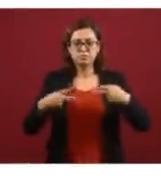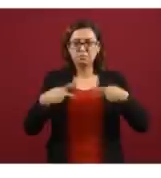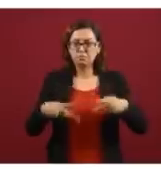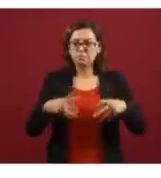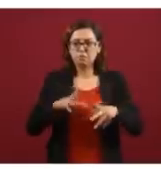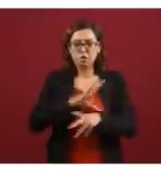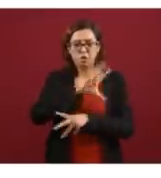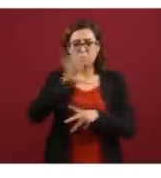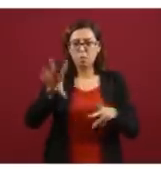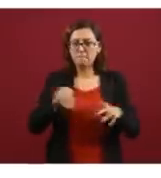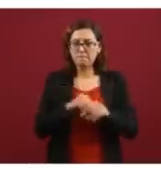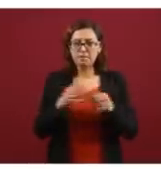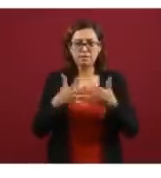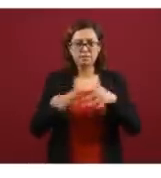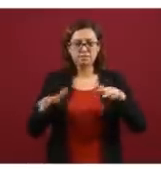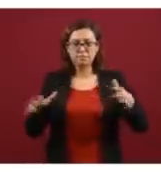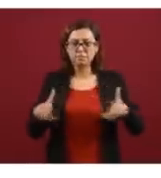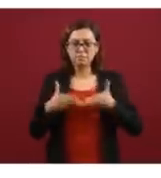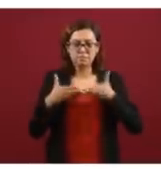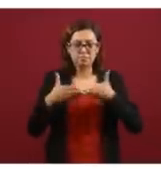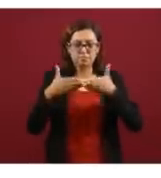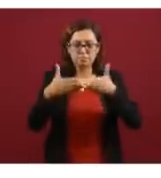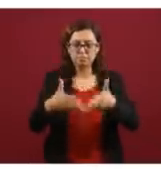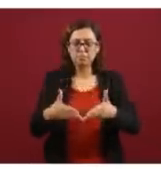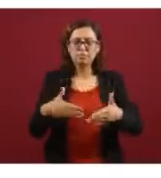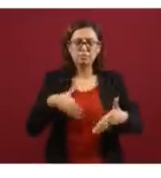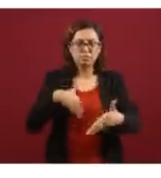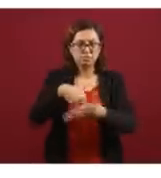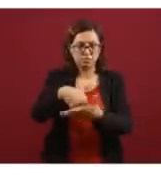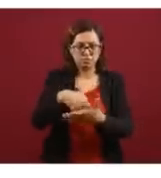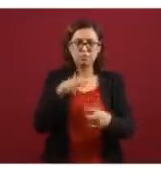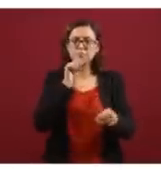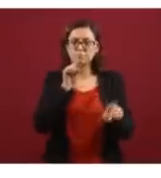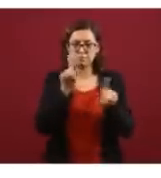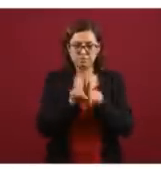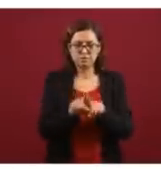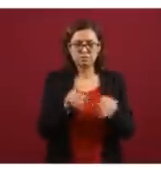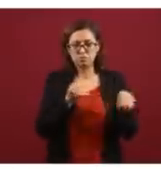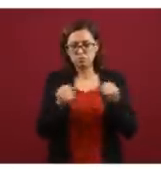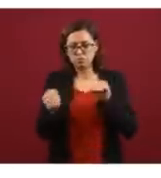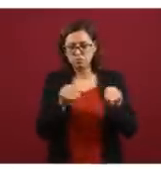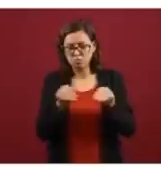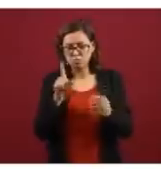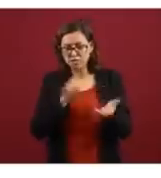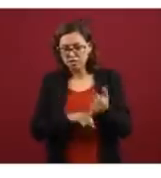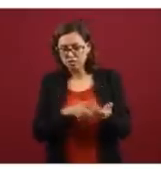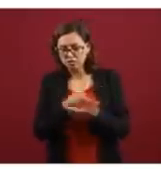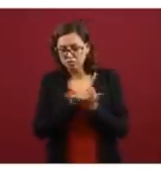las costas y en los puertos cuidando este movimiento de enervantes.